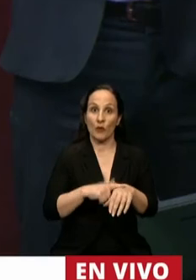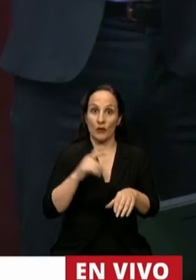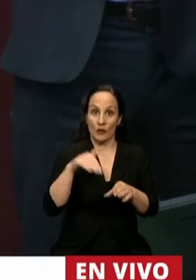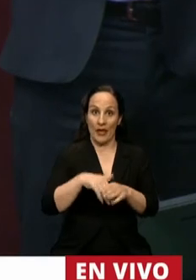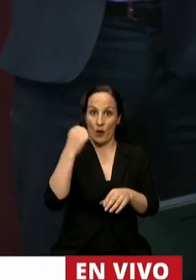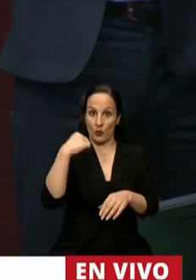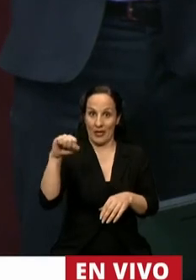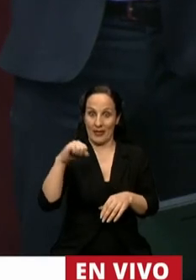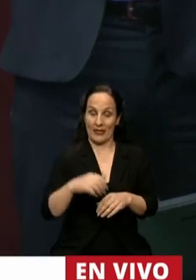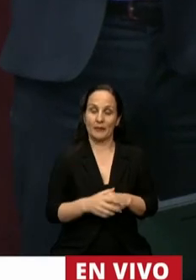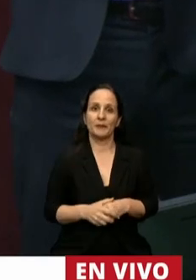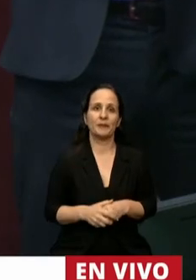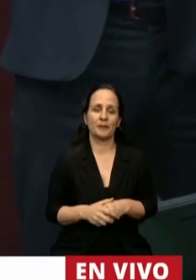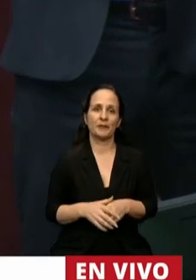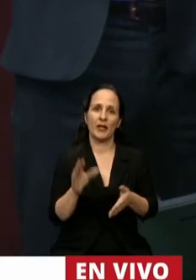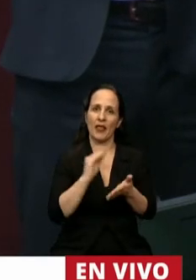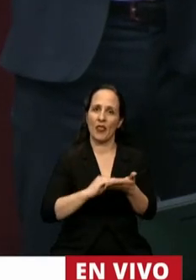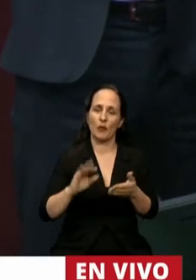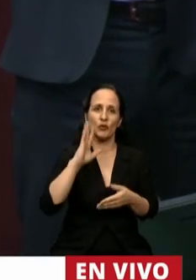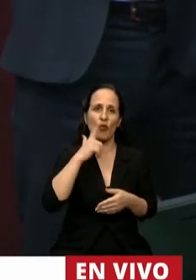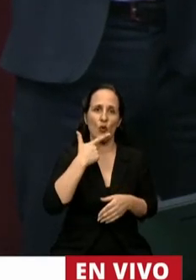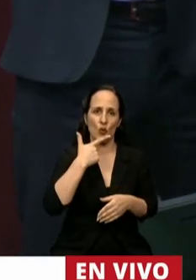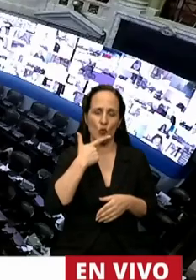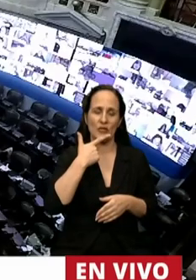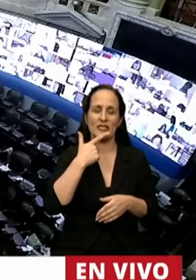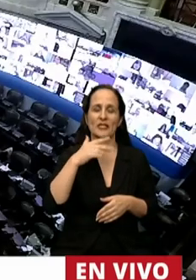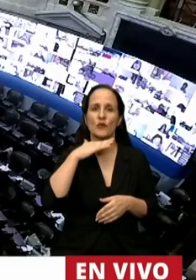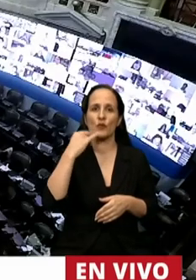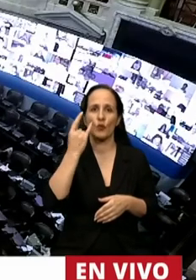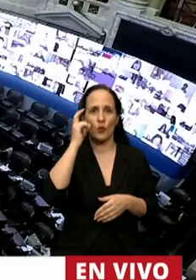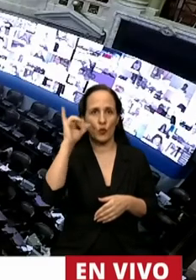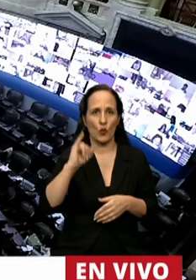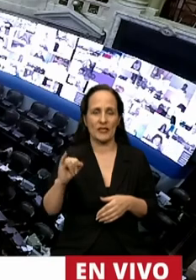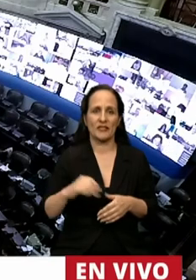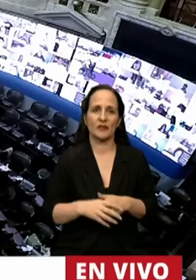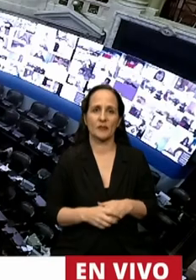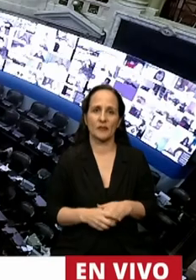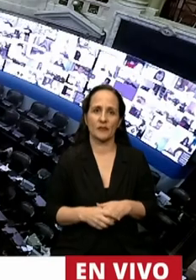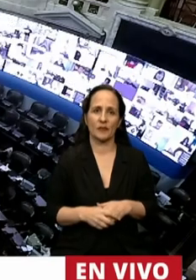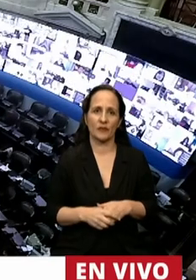Ausente a la hora de votar. Diputado Luis Alfredo Juez.